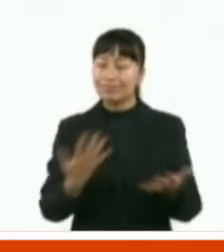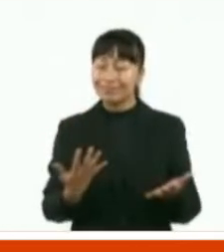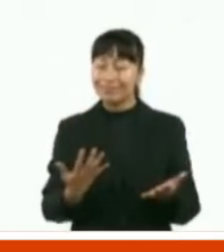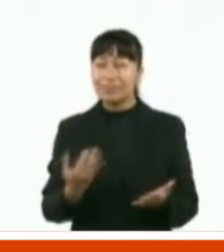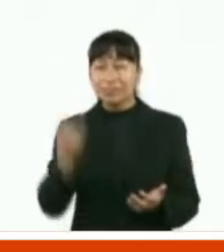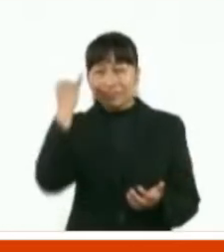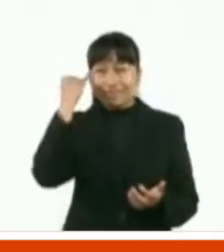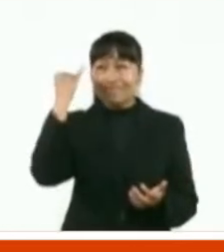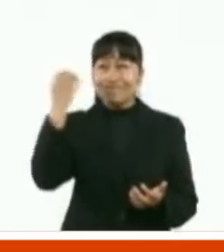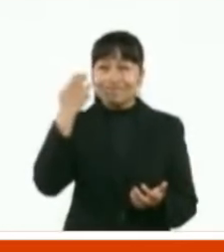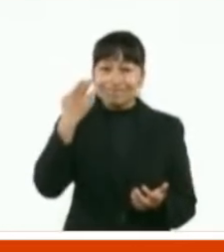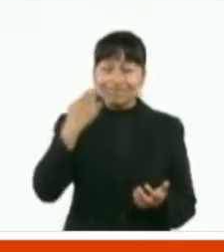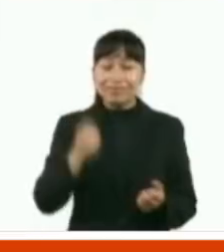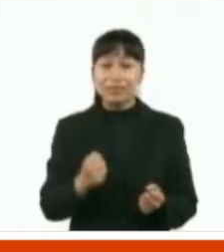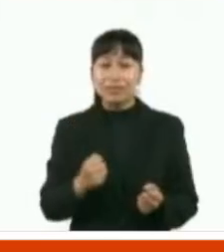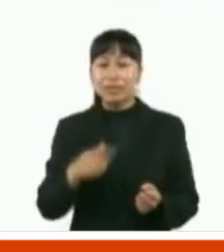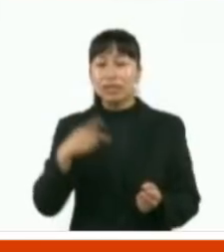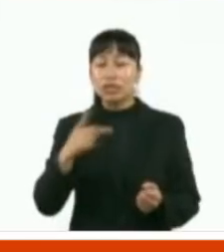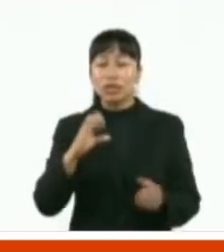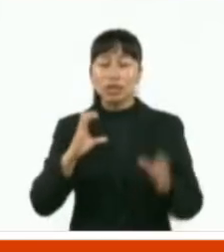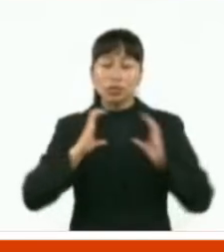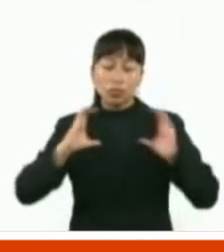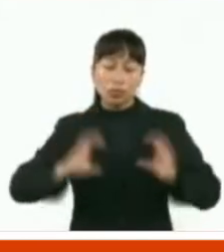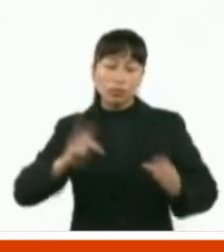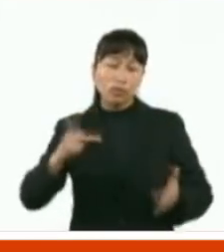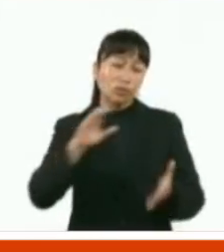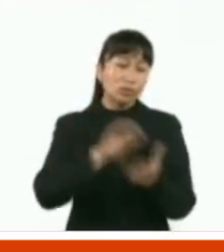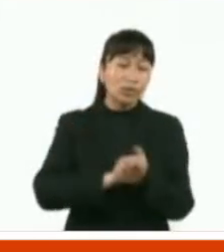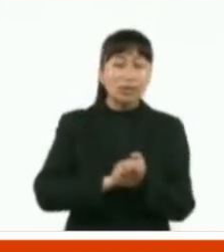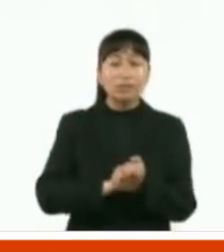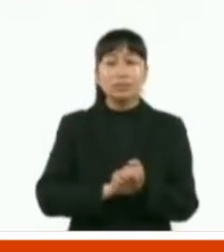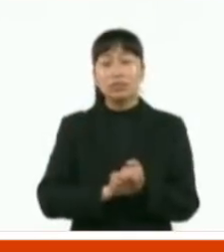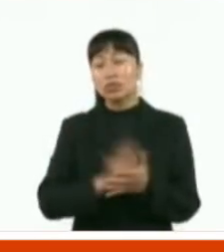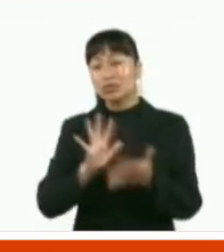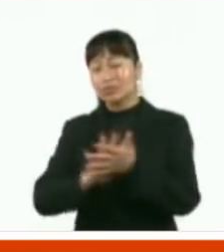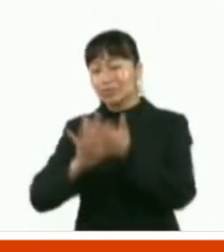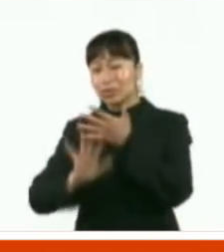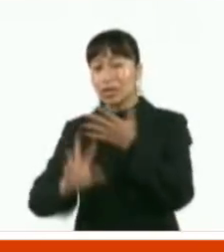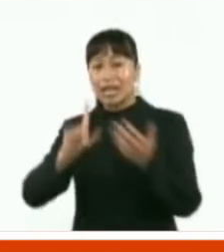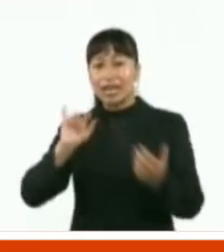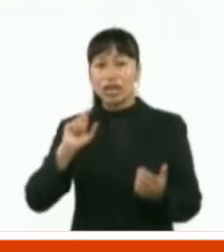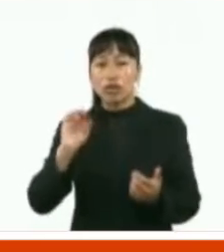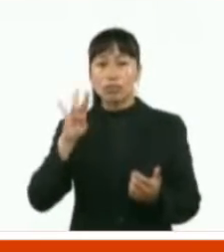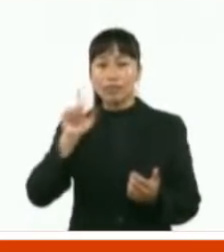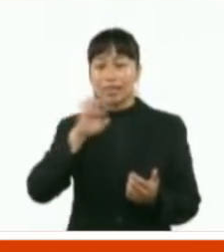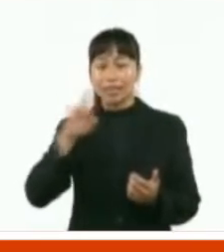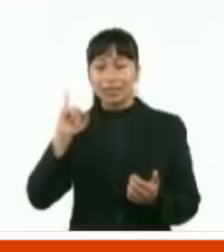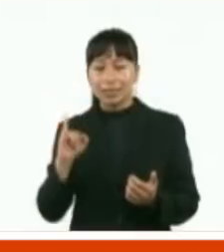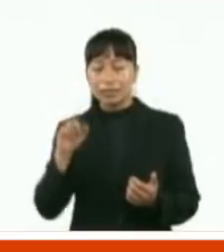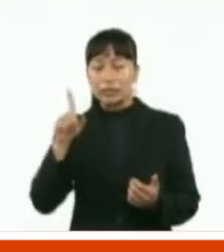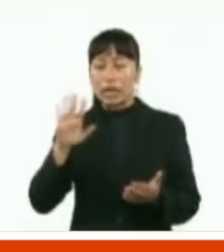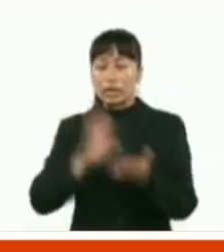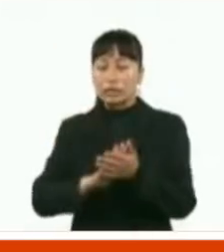ustedes, a recoger el cadáver de don Francisco a la penitenciaría de Lecumberri, sepultarlo